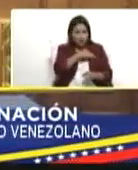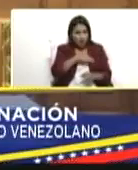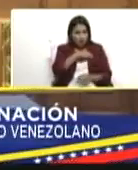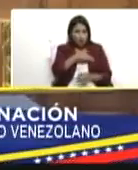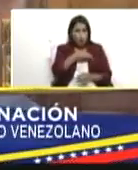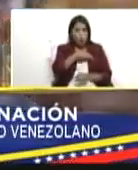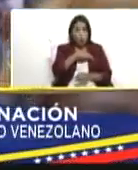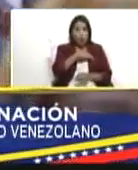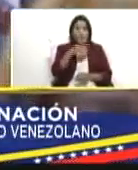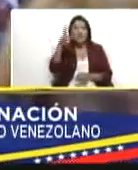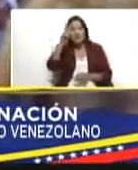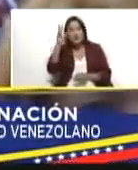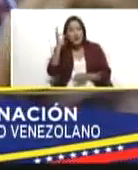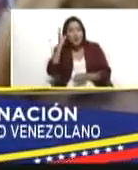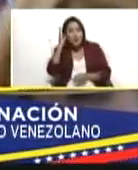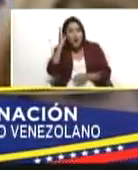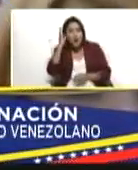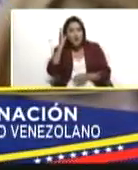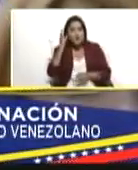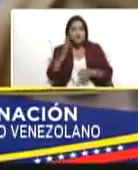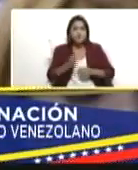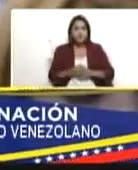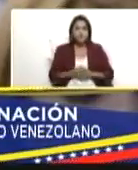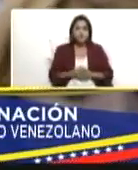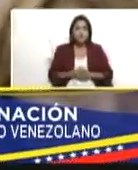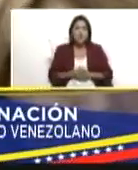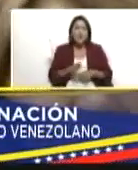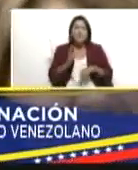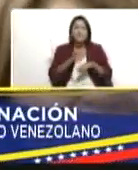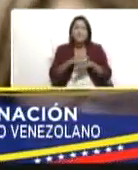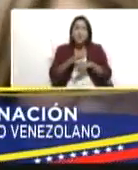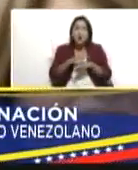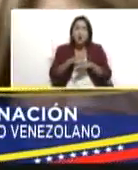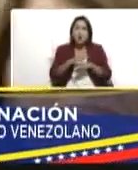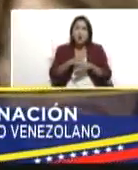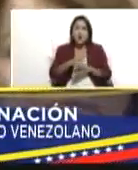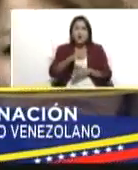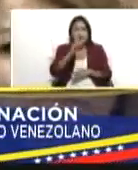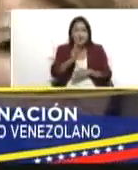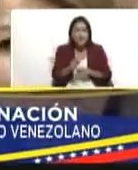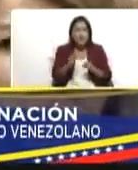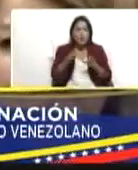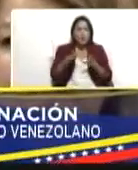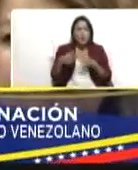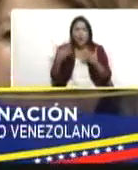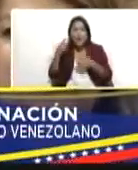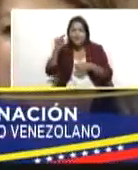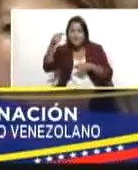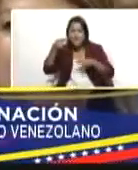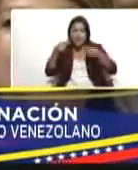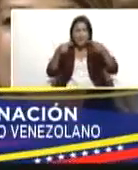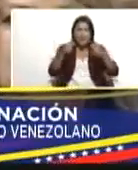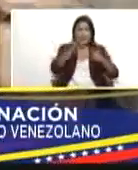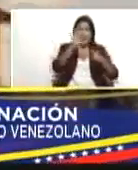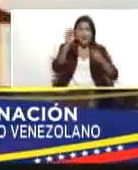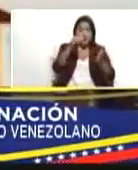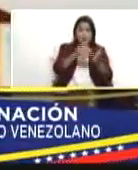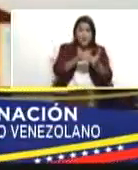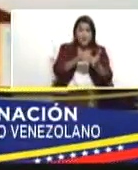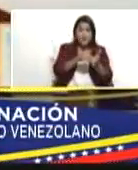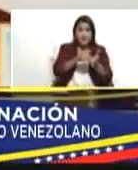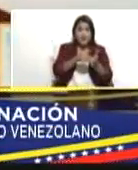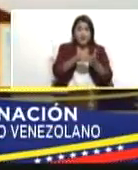Venezuela mujer porque hay que ir reenfocada si voy a construir 500,000 viviendas por